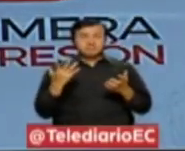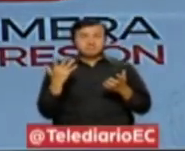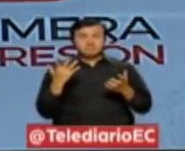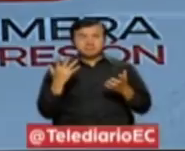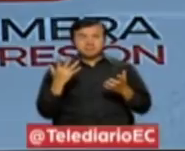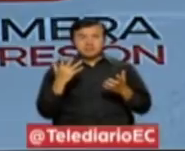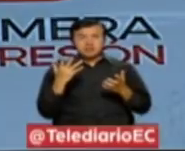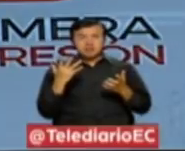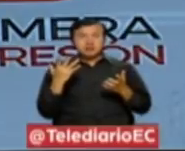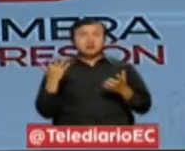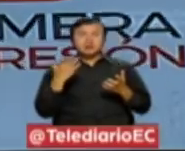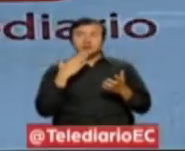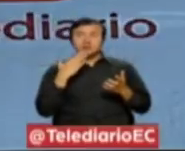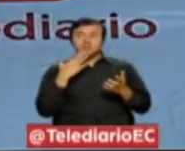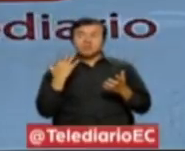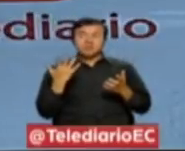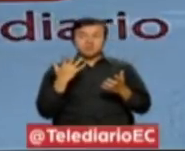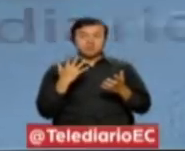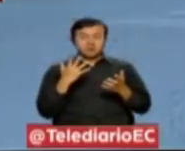crisis económica